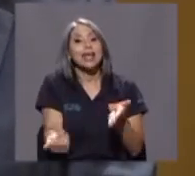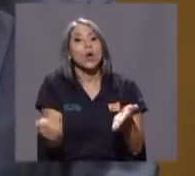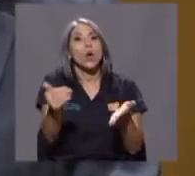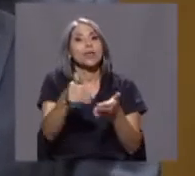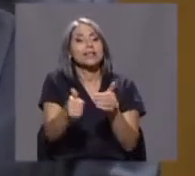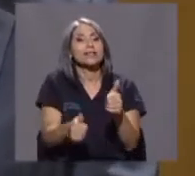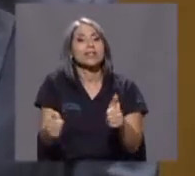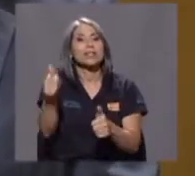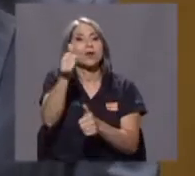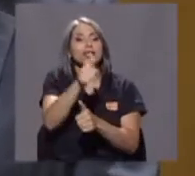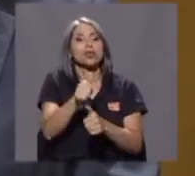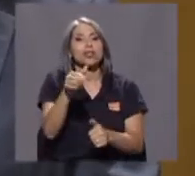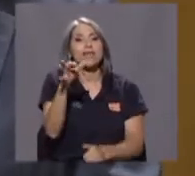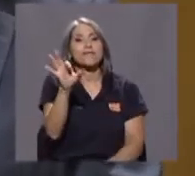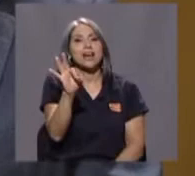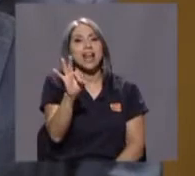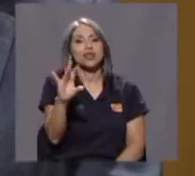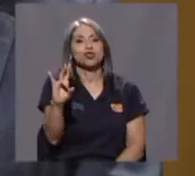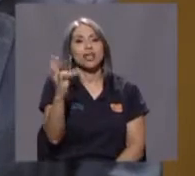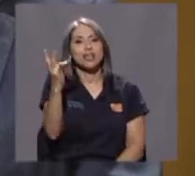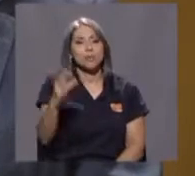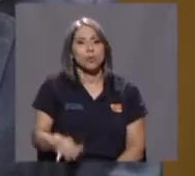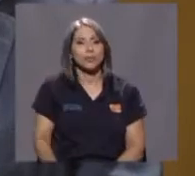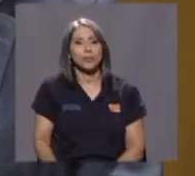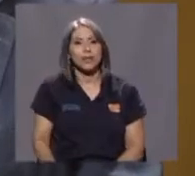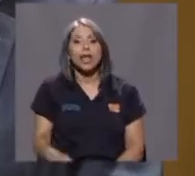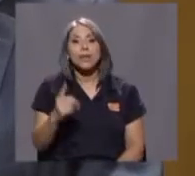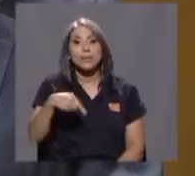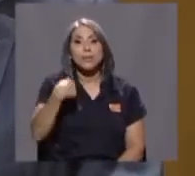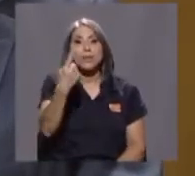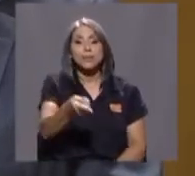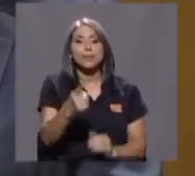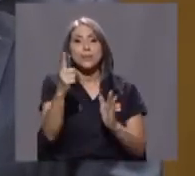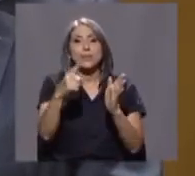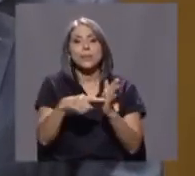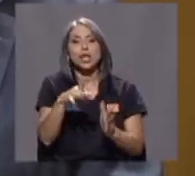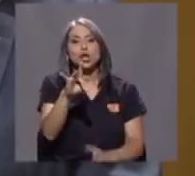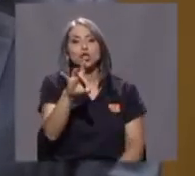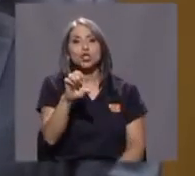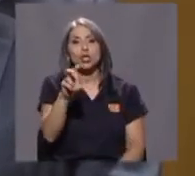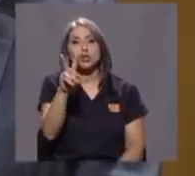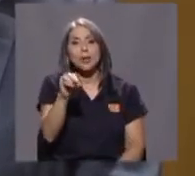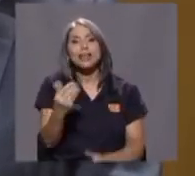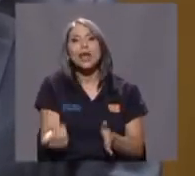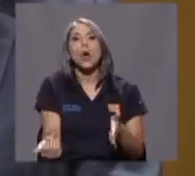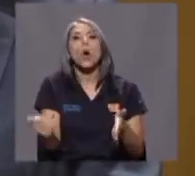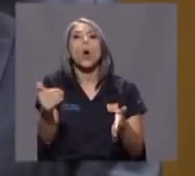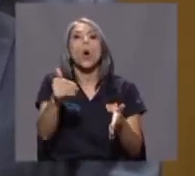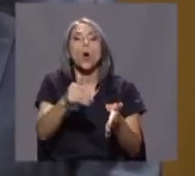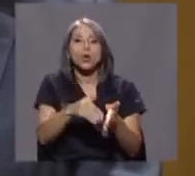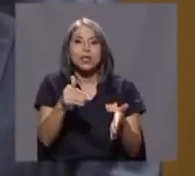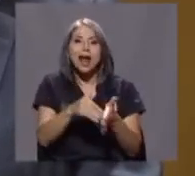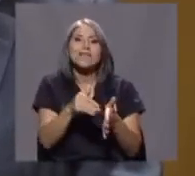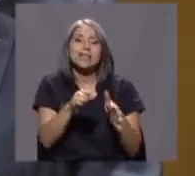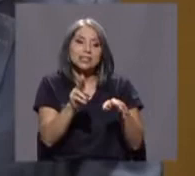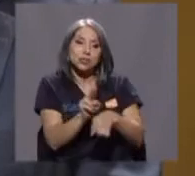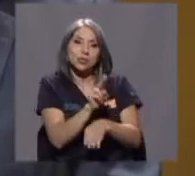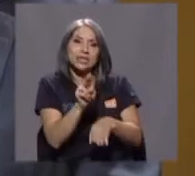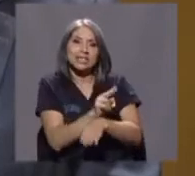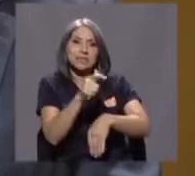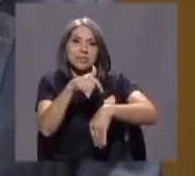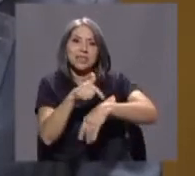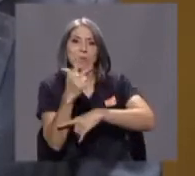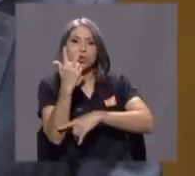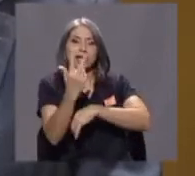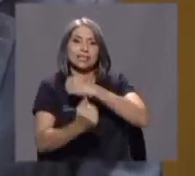VII. Posteriormente, en 1820, vuelve a ser restablecida por un periodo de 3 años en